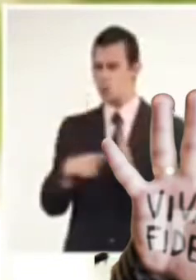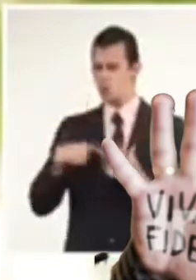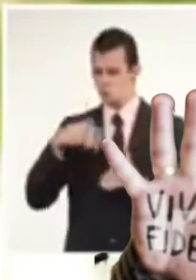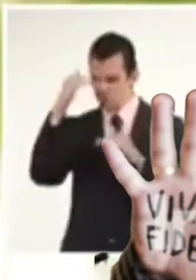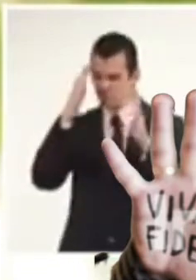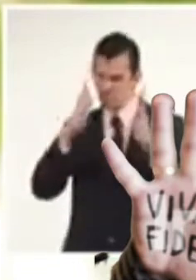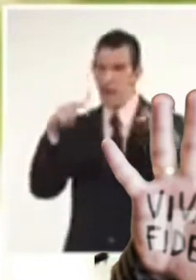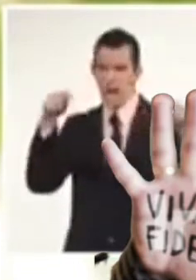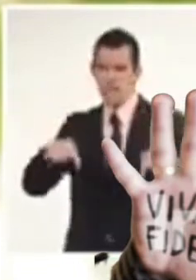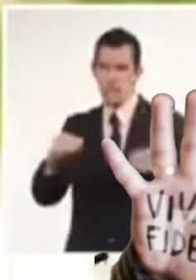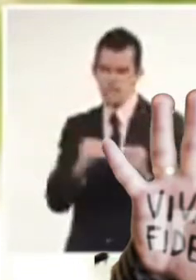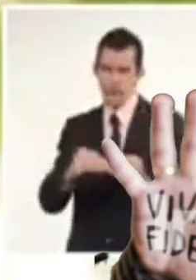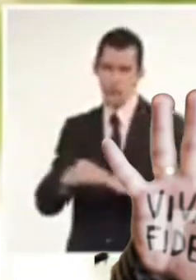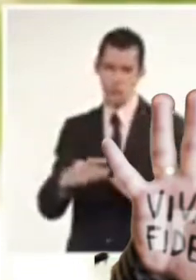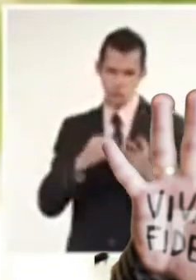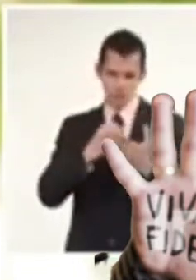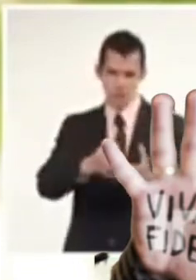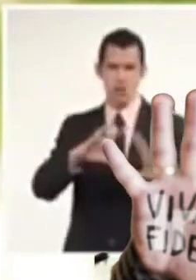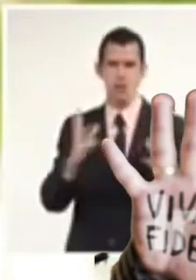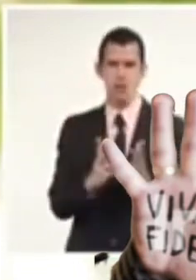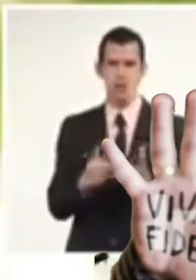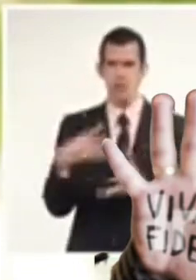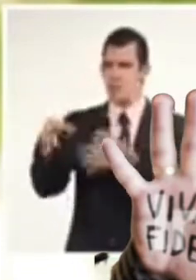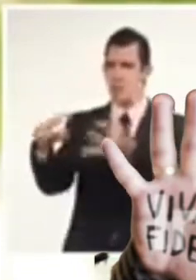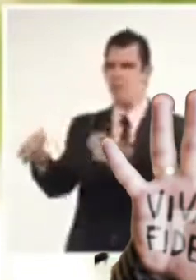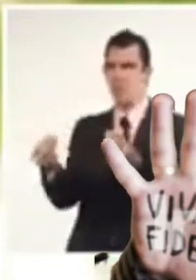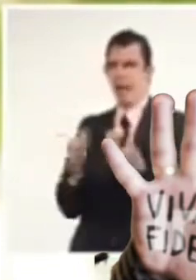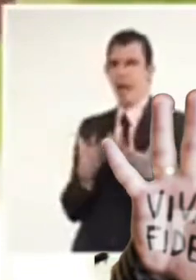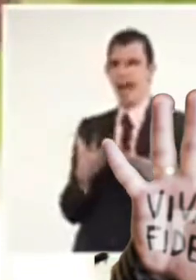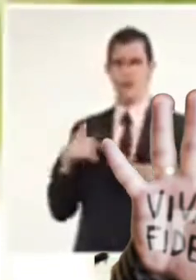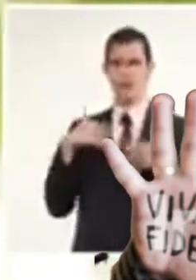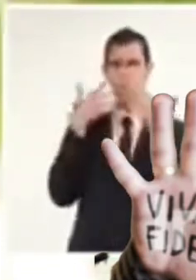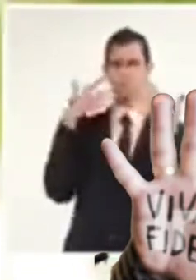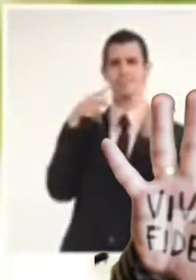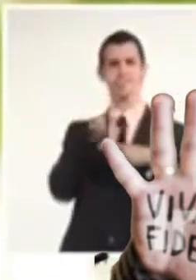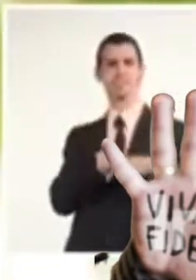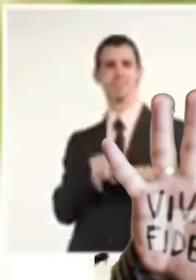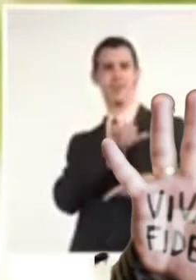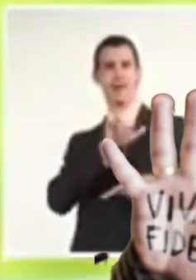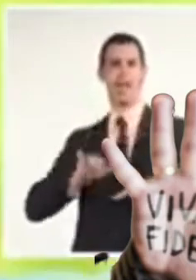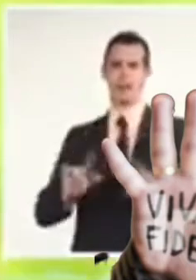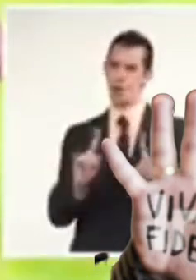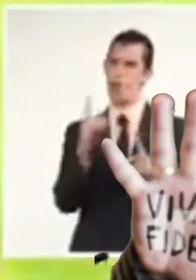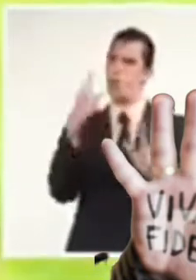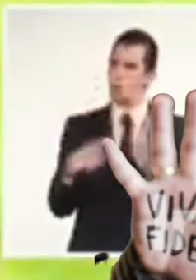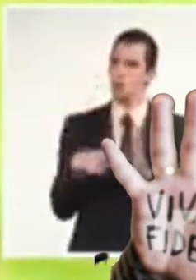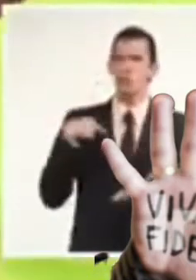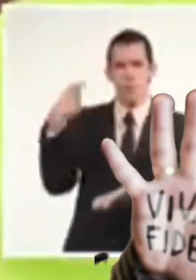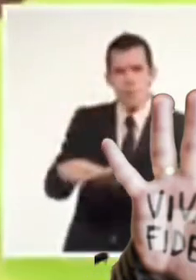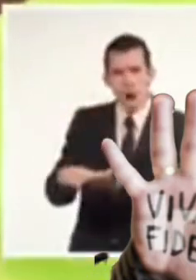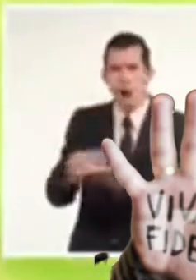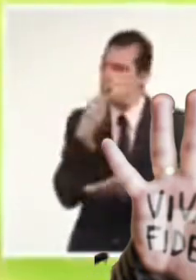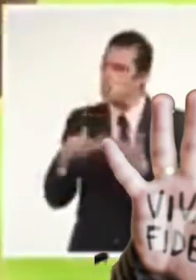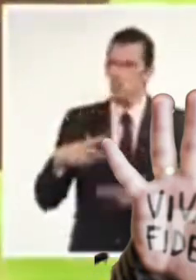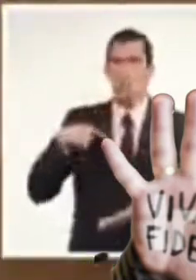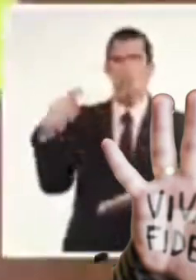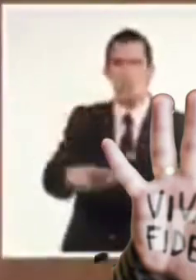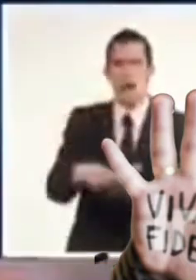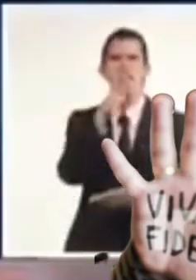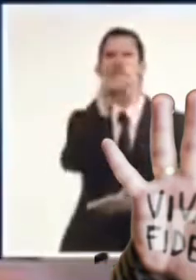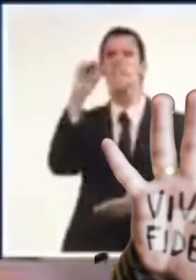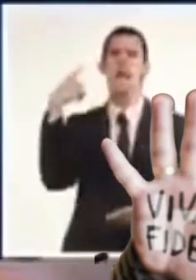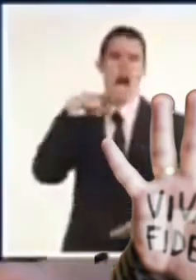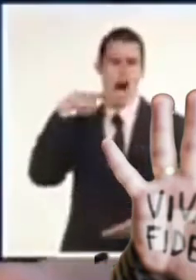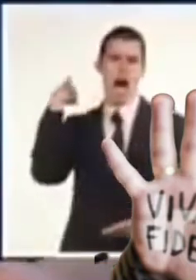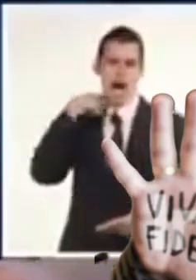este va a ser mi resultado. Y no quiero que me regalen nada. Yo voy a pagar. Si un clavo tengo que pagarlo, yo lo voy a pagar. Y si me tengo que echar 100 años pagándolo, lo voy a